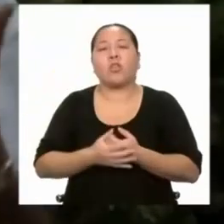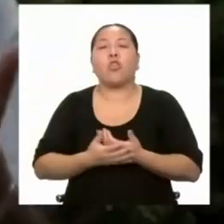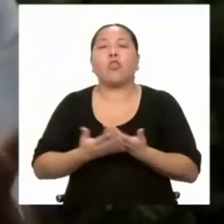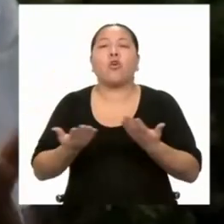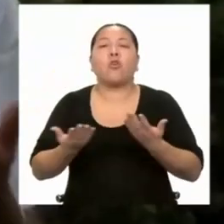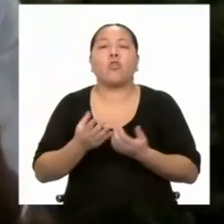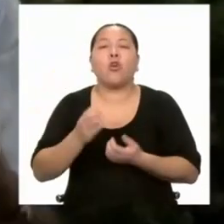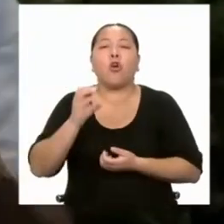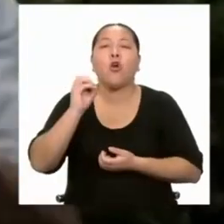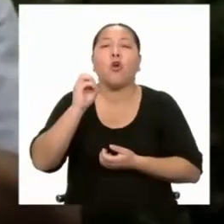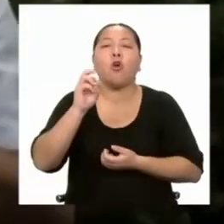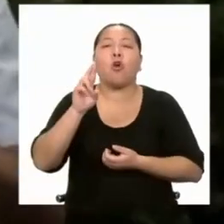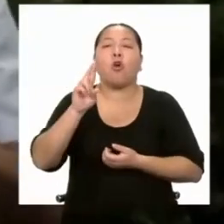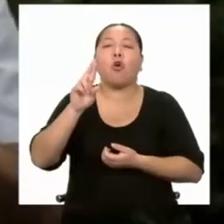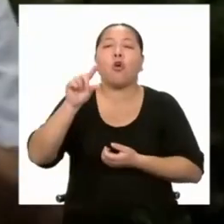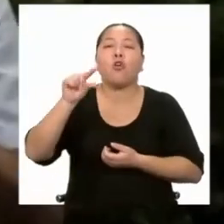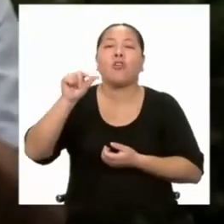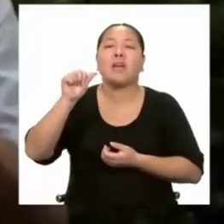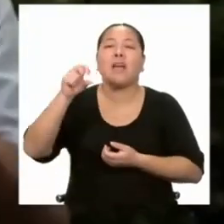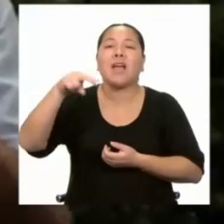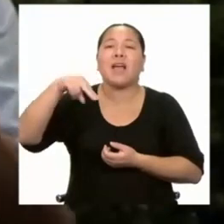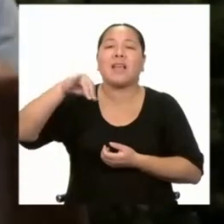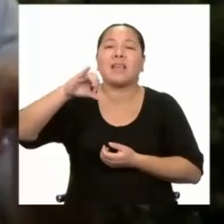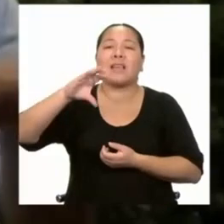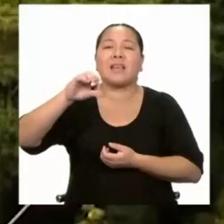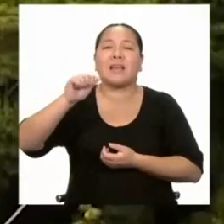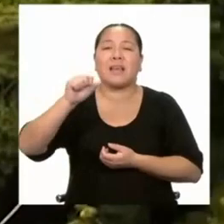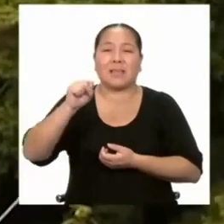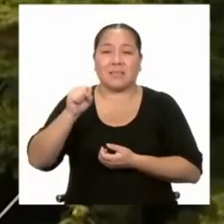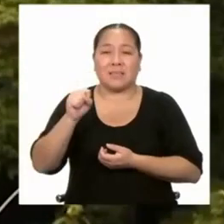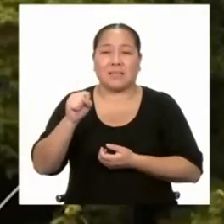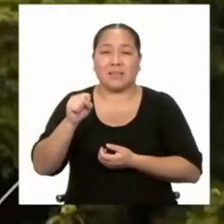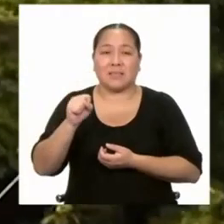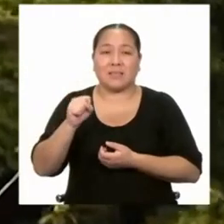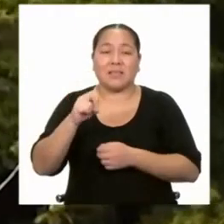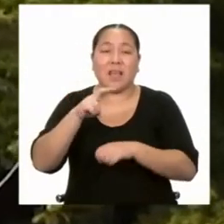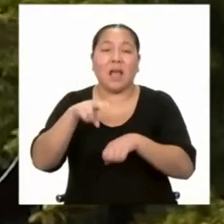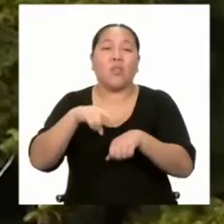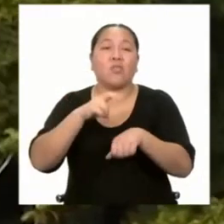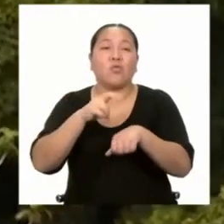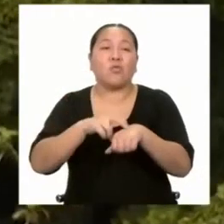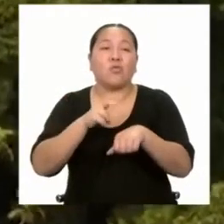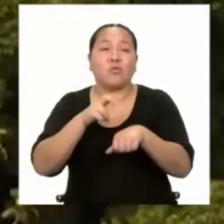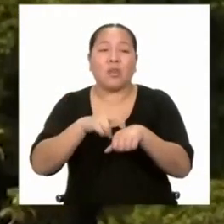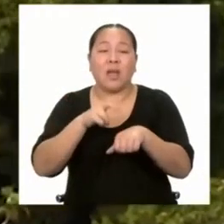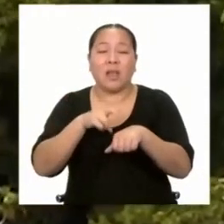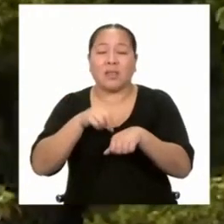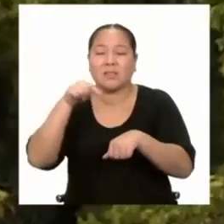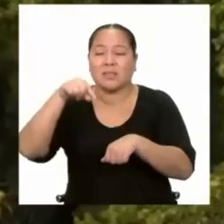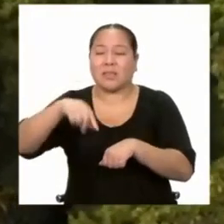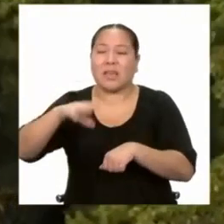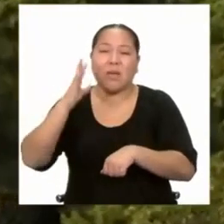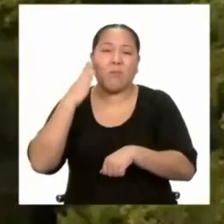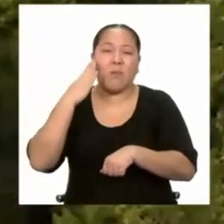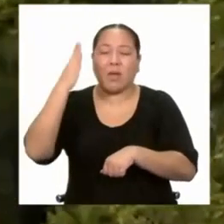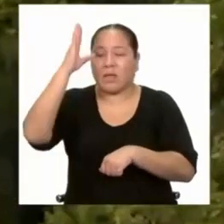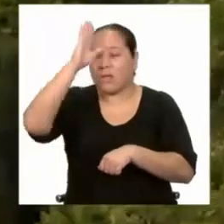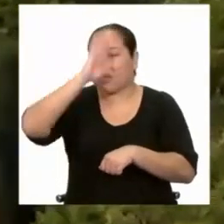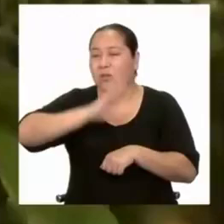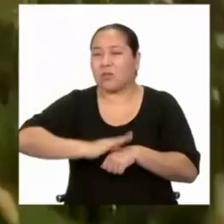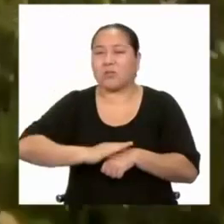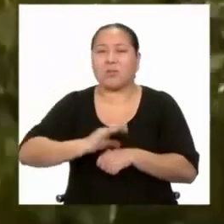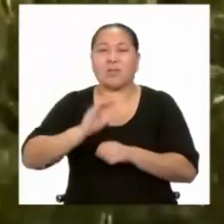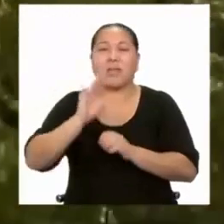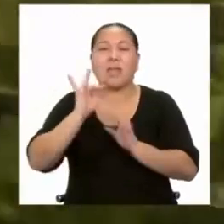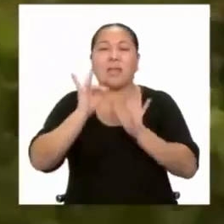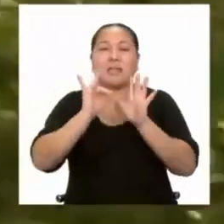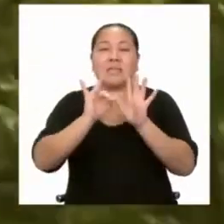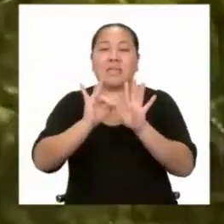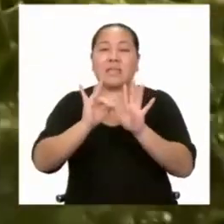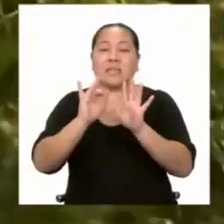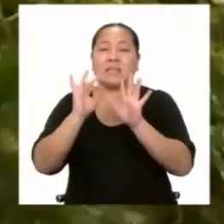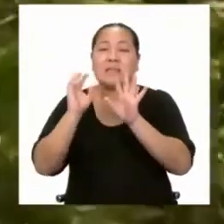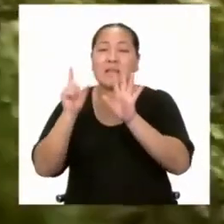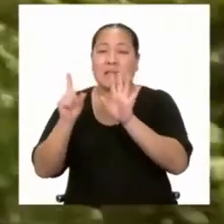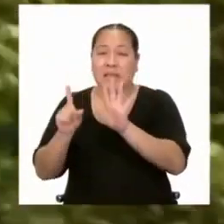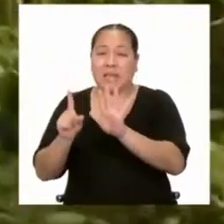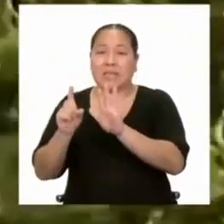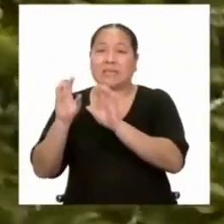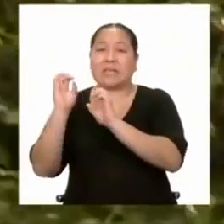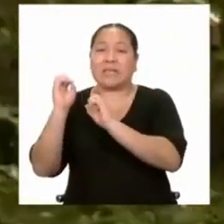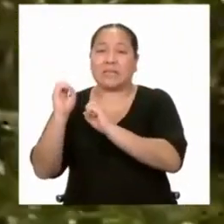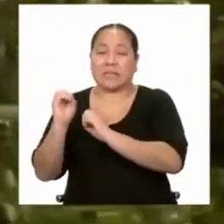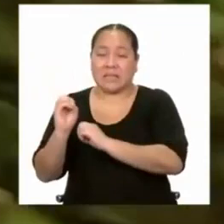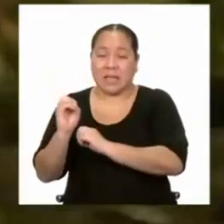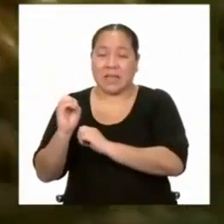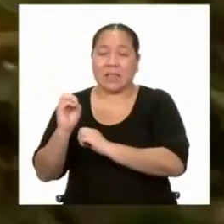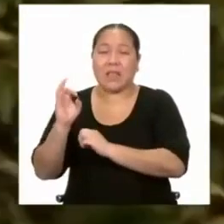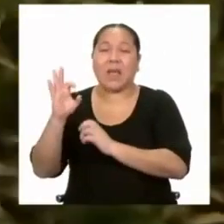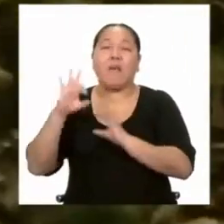orgánicas, naturales y de agricultura moderna. Y madre de Dios, 760 familias que